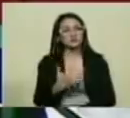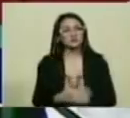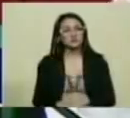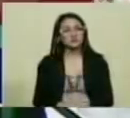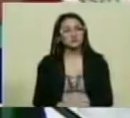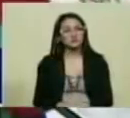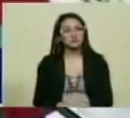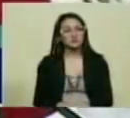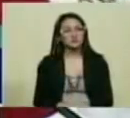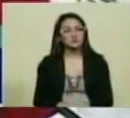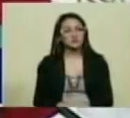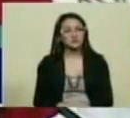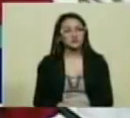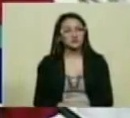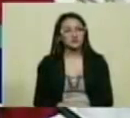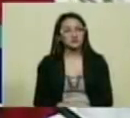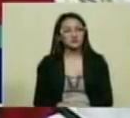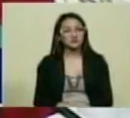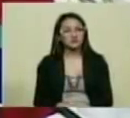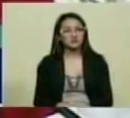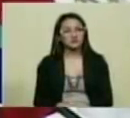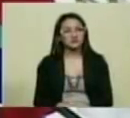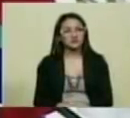unos hermanos Piaroa.